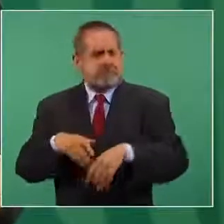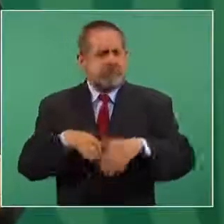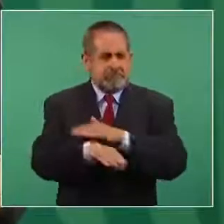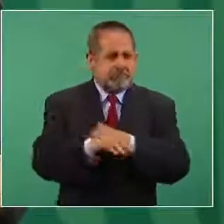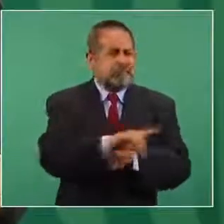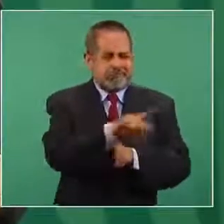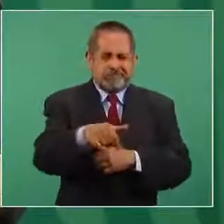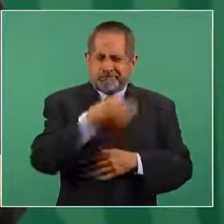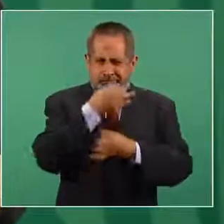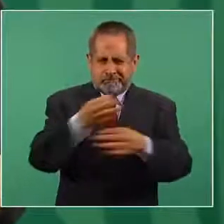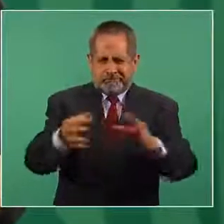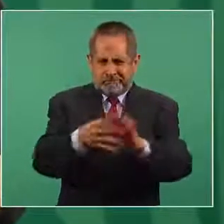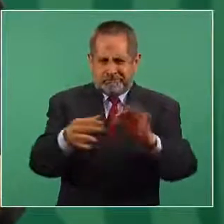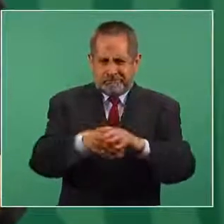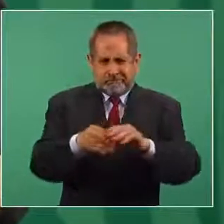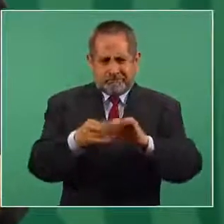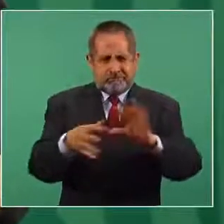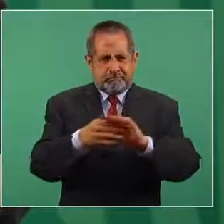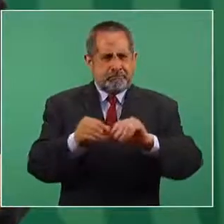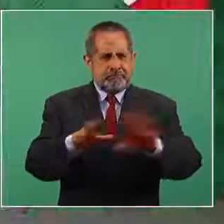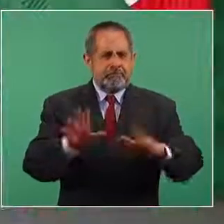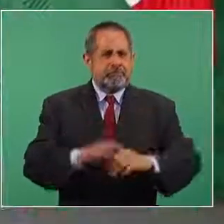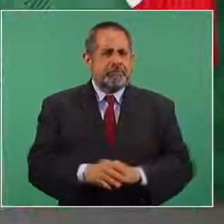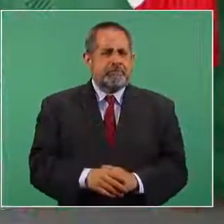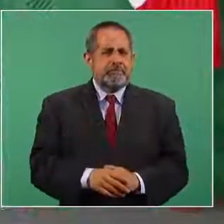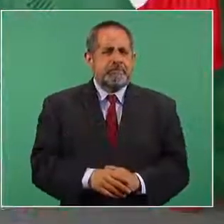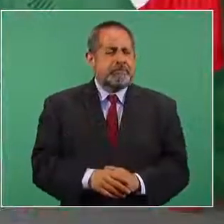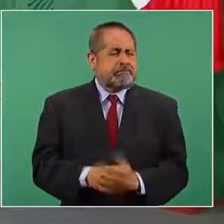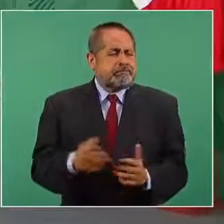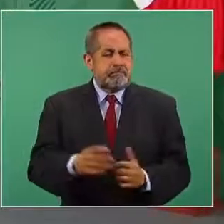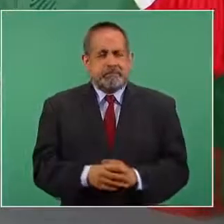van a informar sobre el detalle.